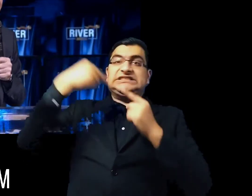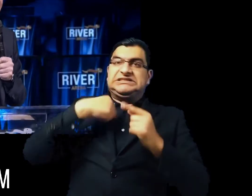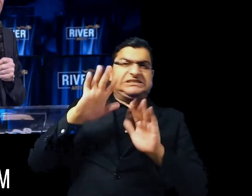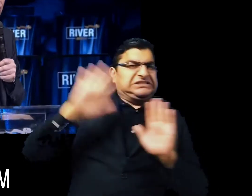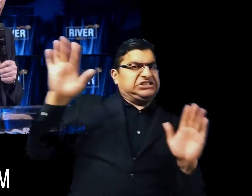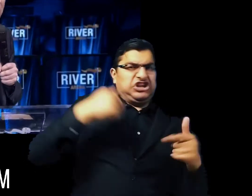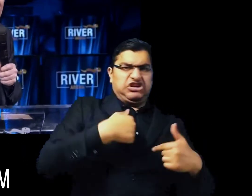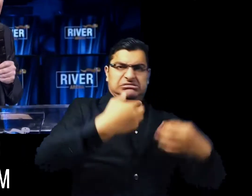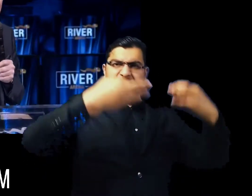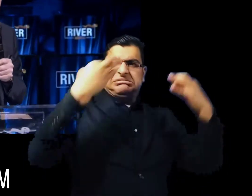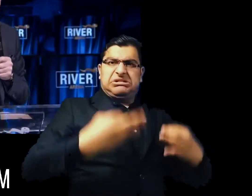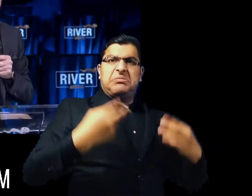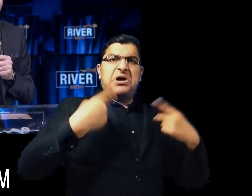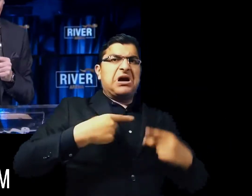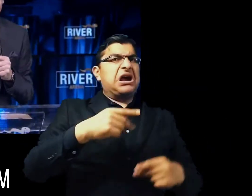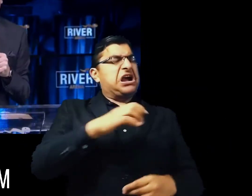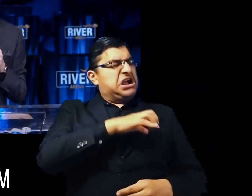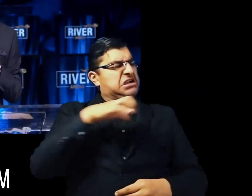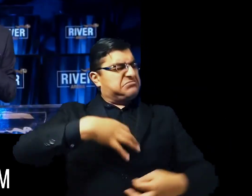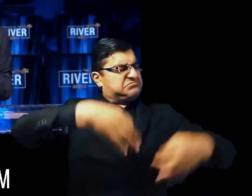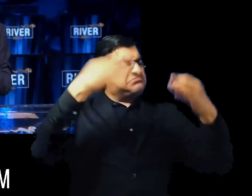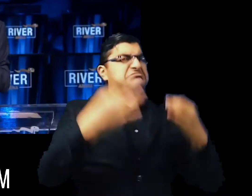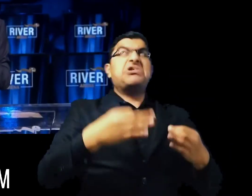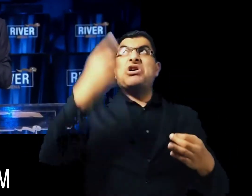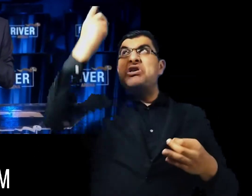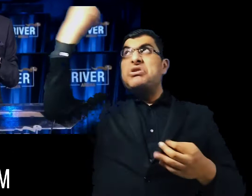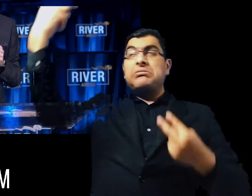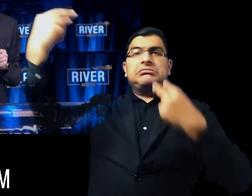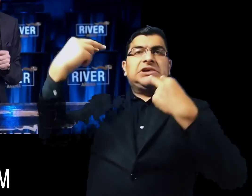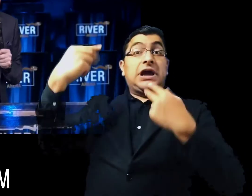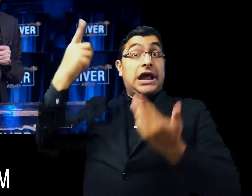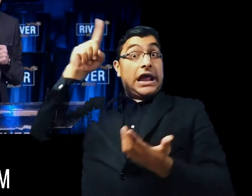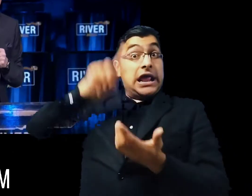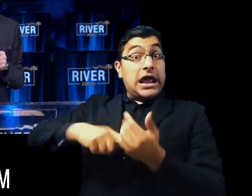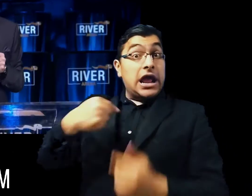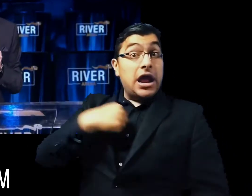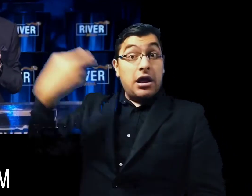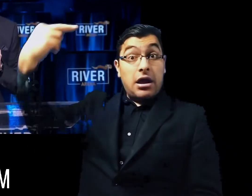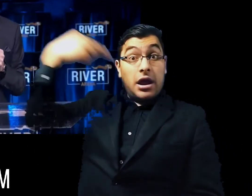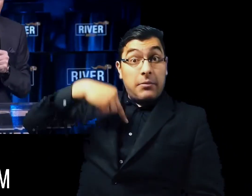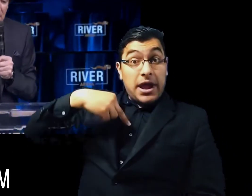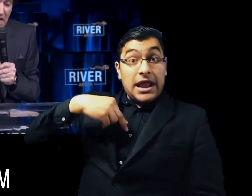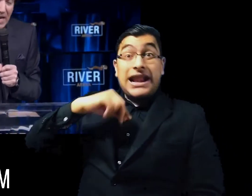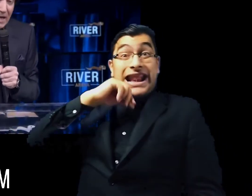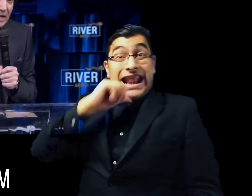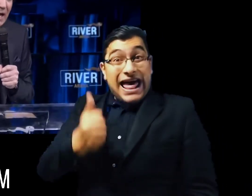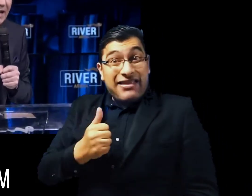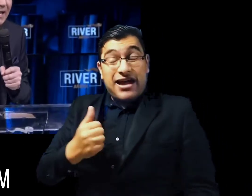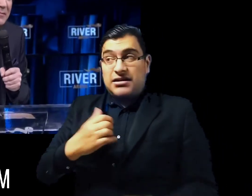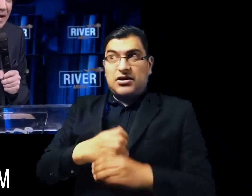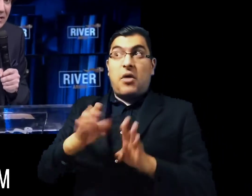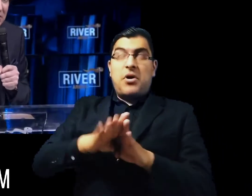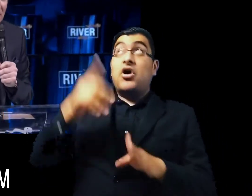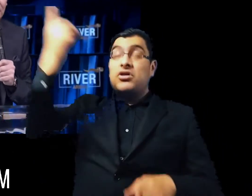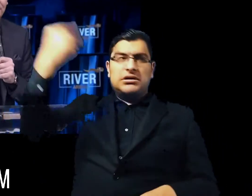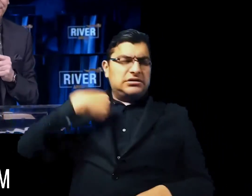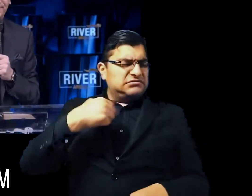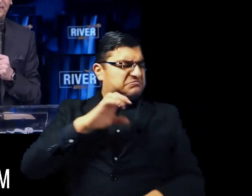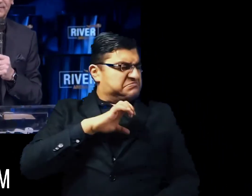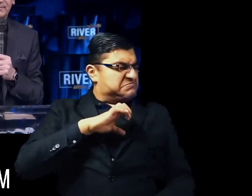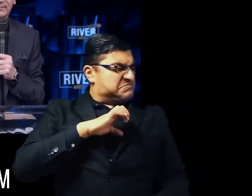el perfecto hombre cristiano para que así Dios nunca viera en mí nada que hiciera que dejara de